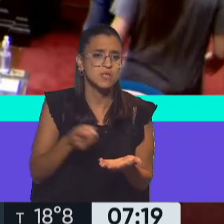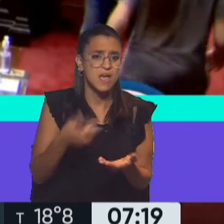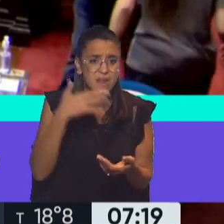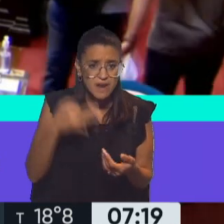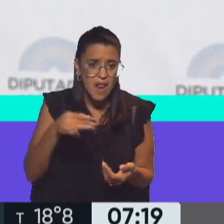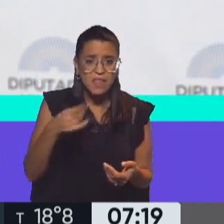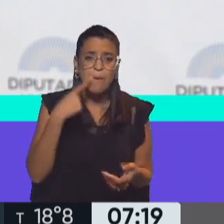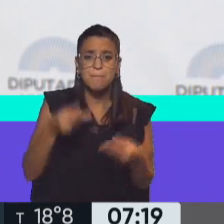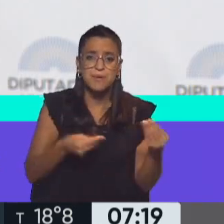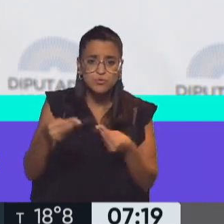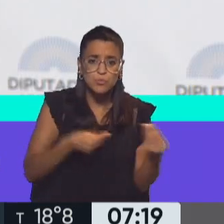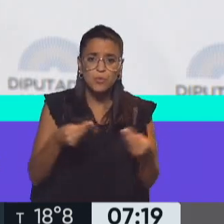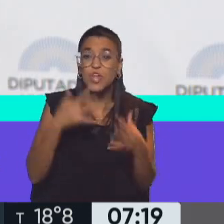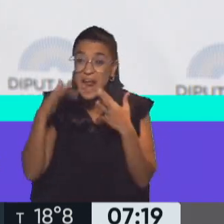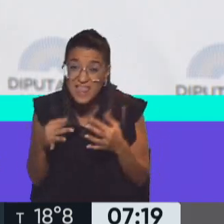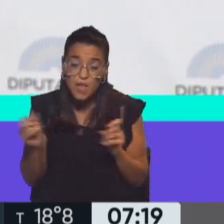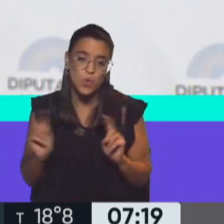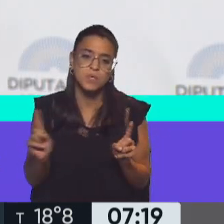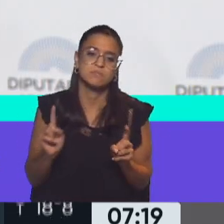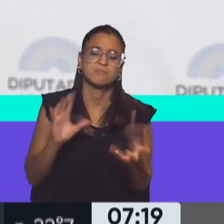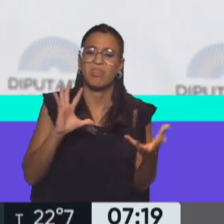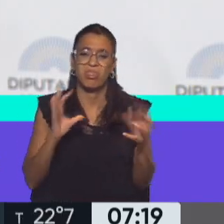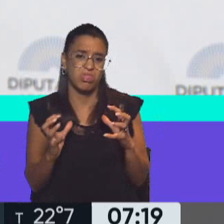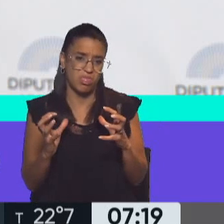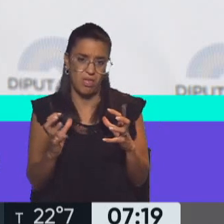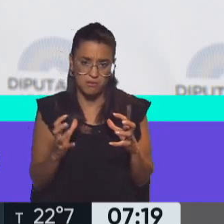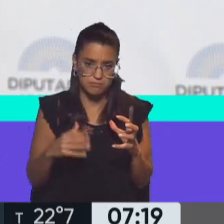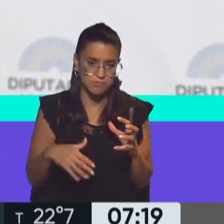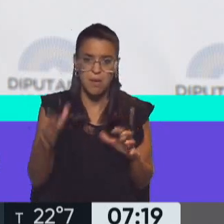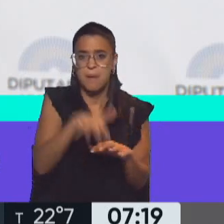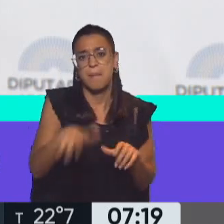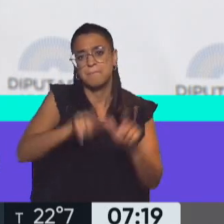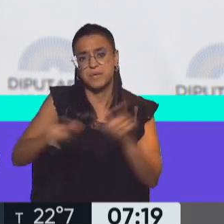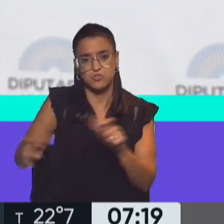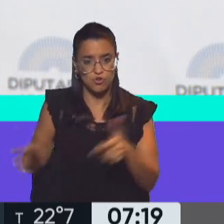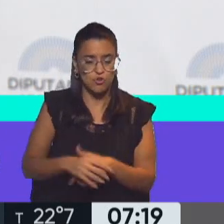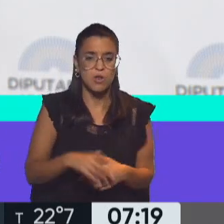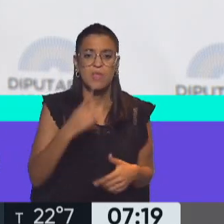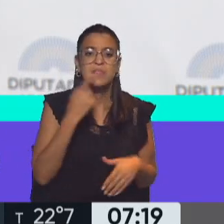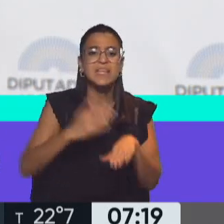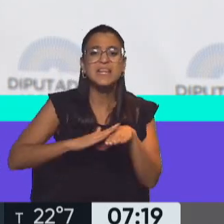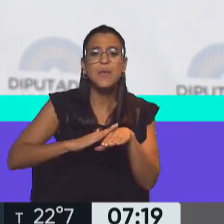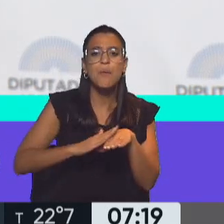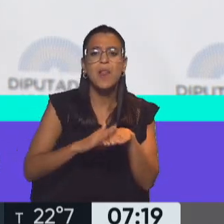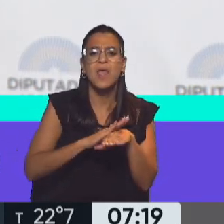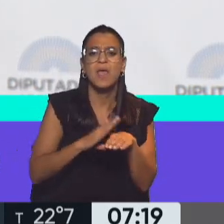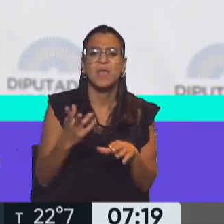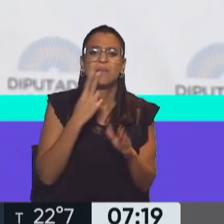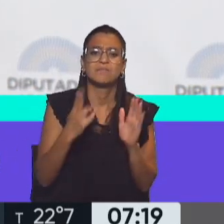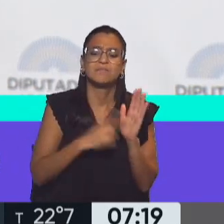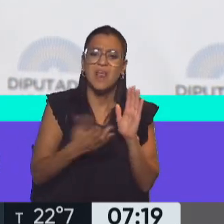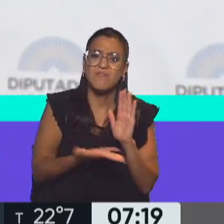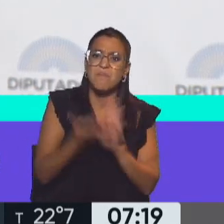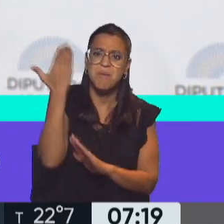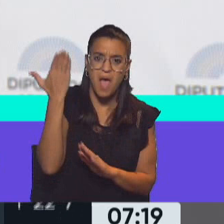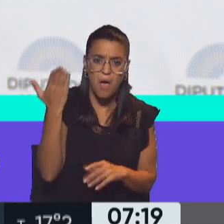realidad permita tener un presupuesto alejado de la realidad y que perjudique fundamentalmente al conjunto de los argentinos. Establece niveles de incrementos tarifarios